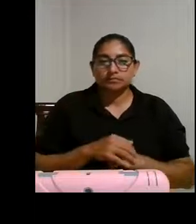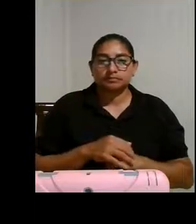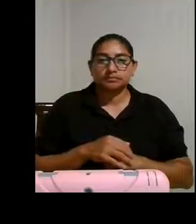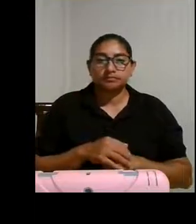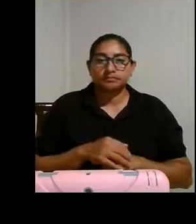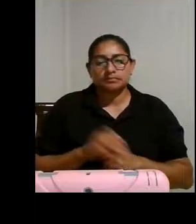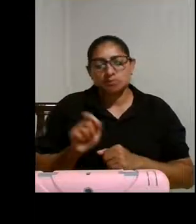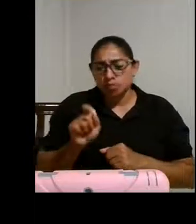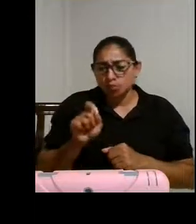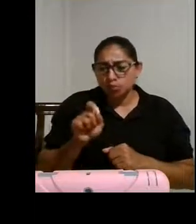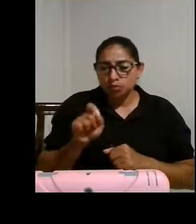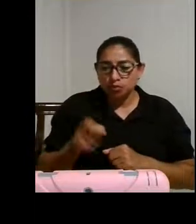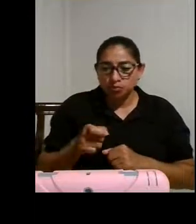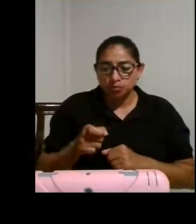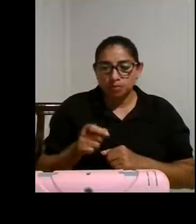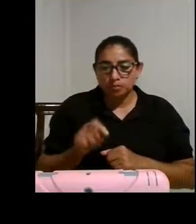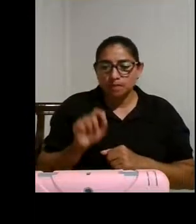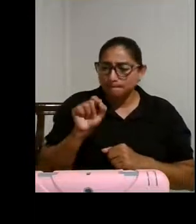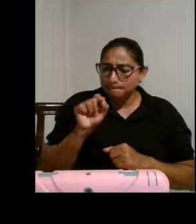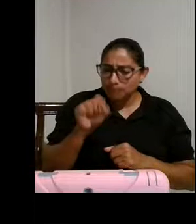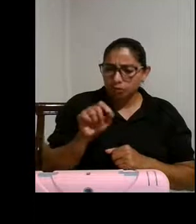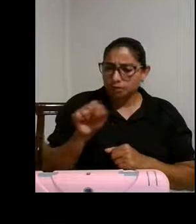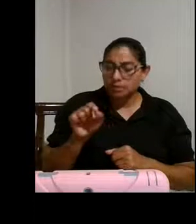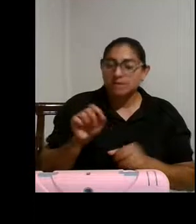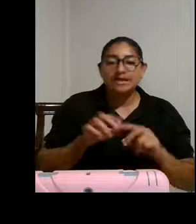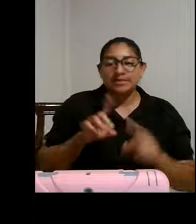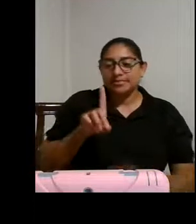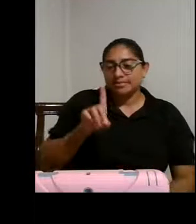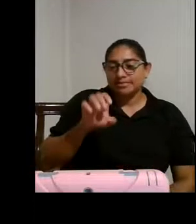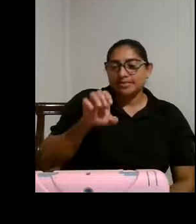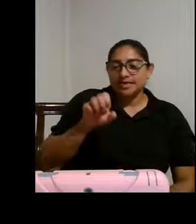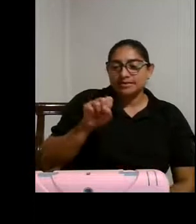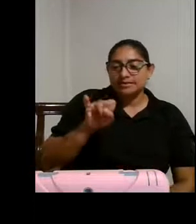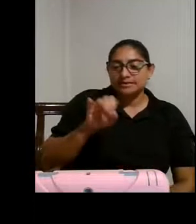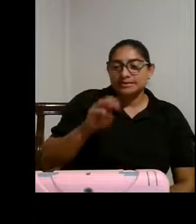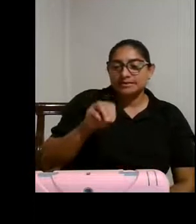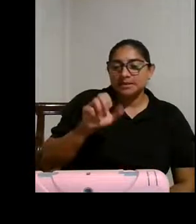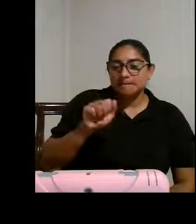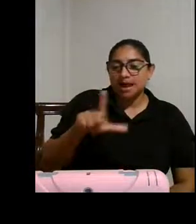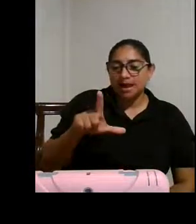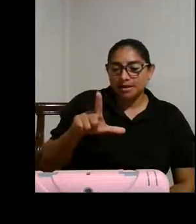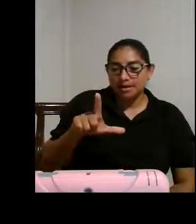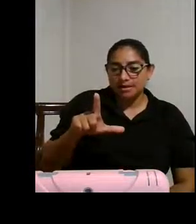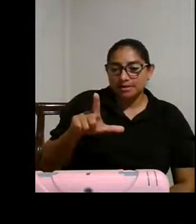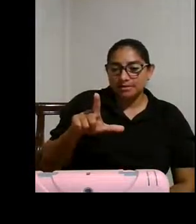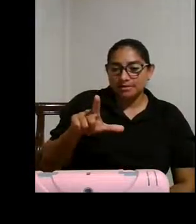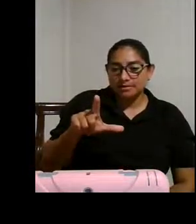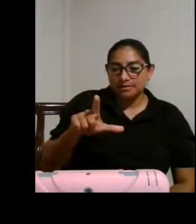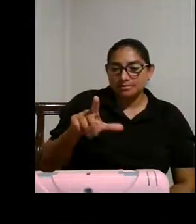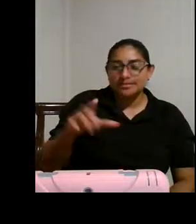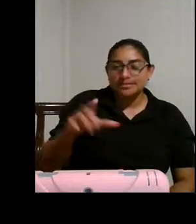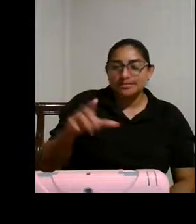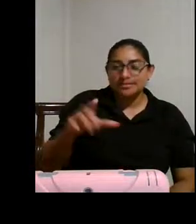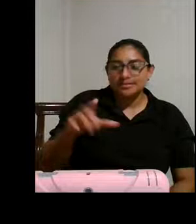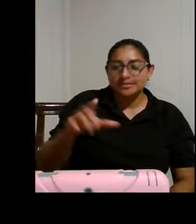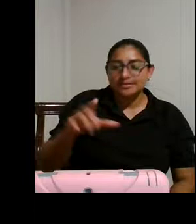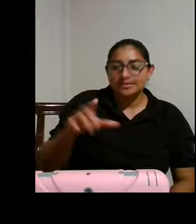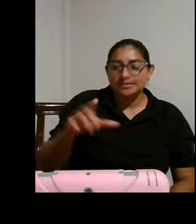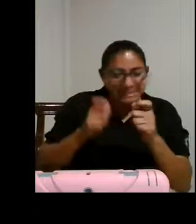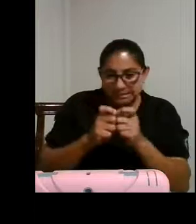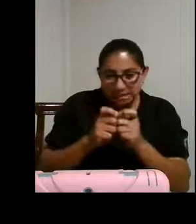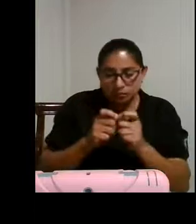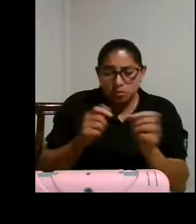Aquí es hasta 1.99, podríamos acercarnos a 1.999, ¿verdad? Pero la idea es como verlo gráficamente.